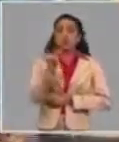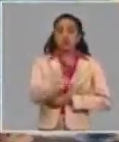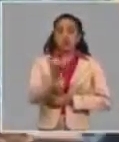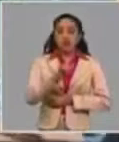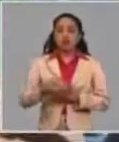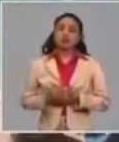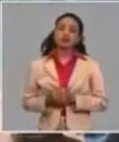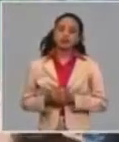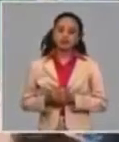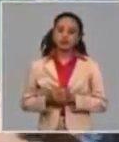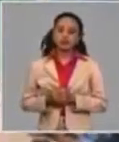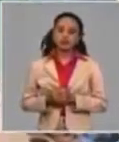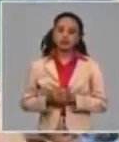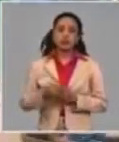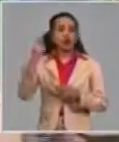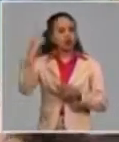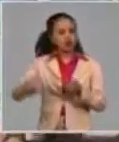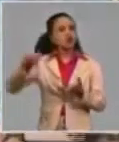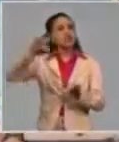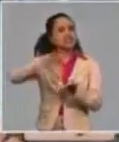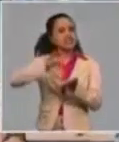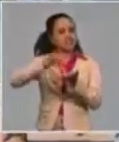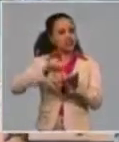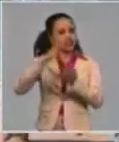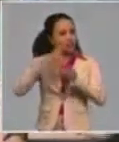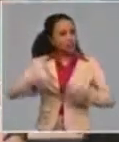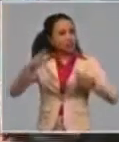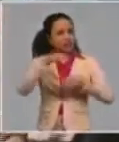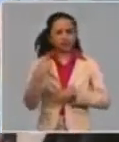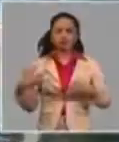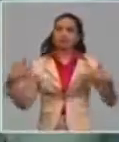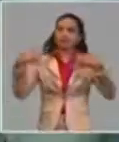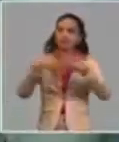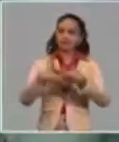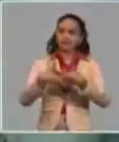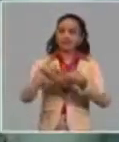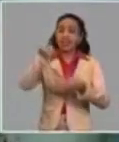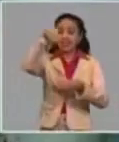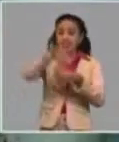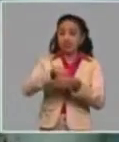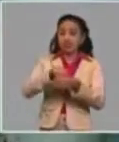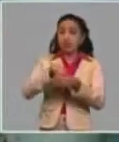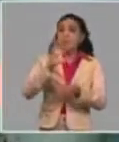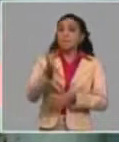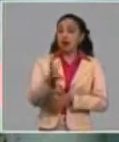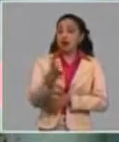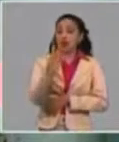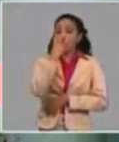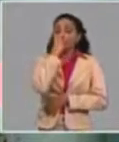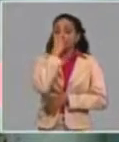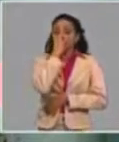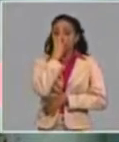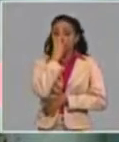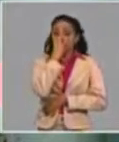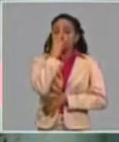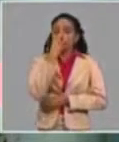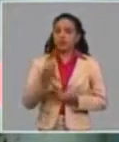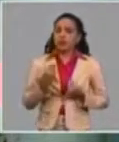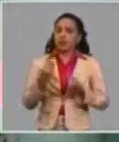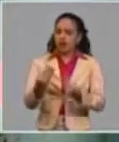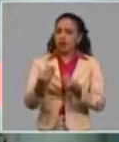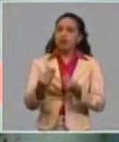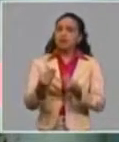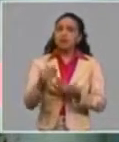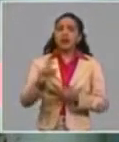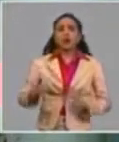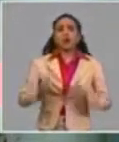todo lo que es la parte de los centros de investigación como el Biocen, donde se montaron bancos de nitrógeno que garantizan estándares de producción altos para